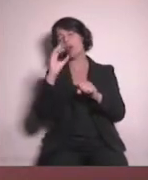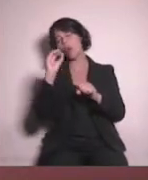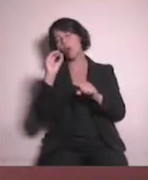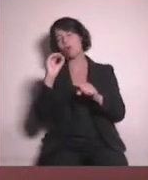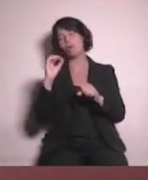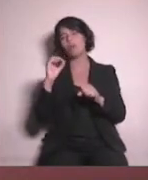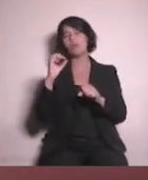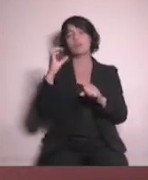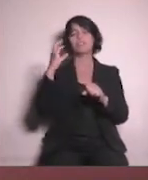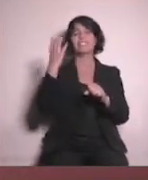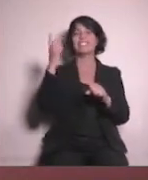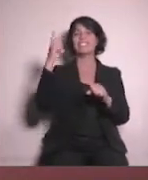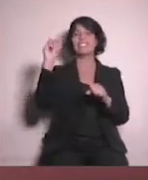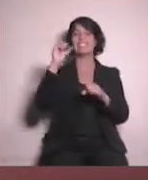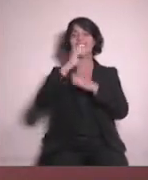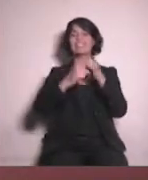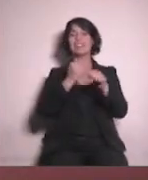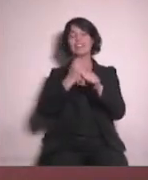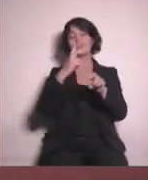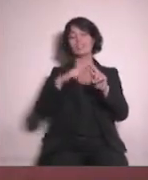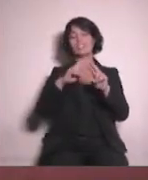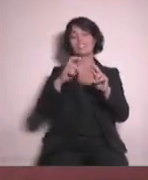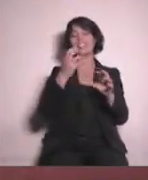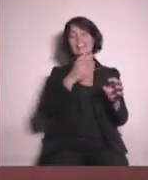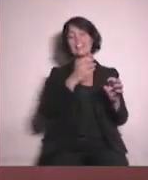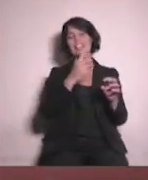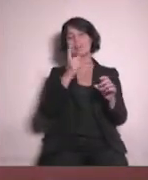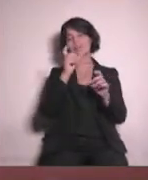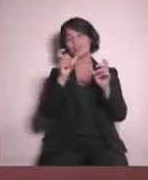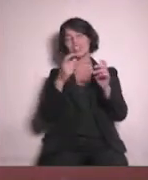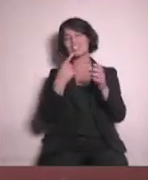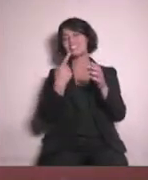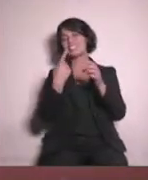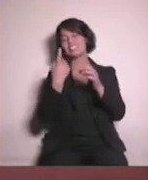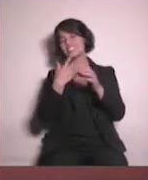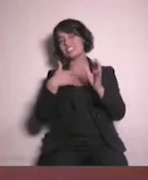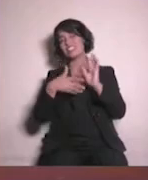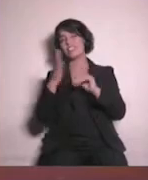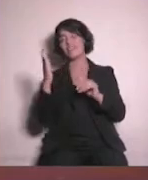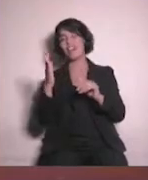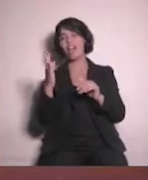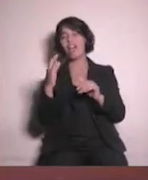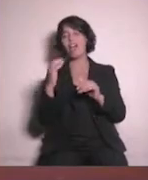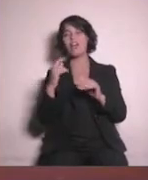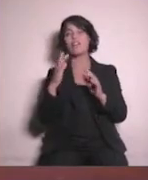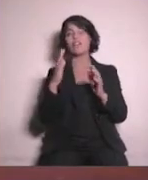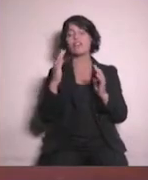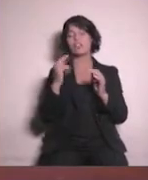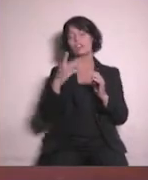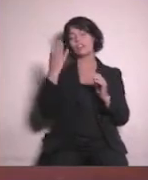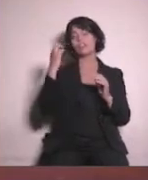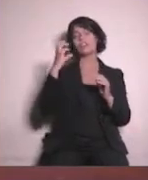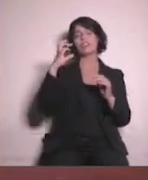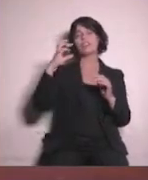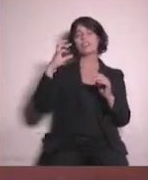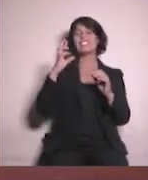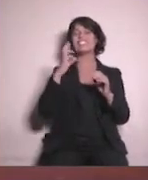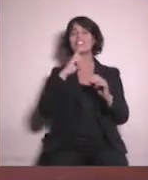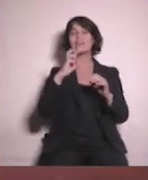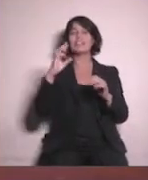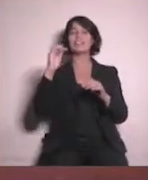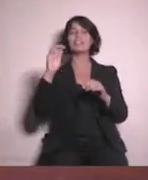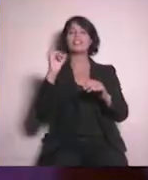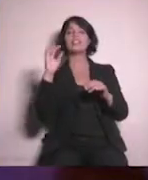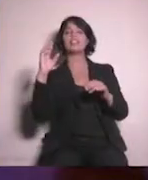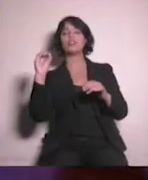70, si es que sigue en retiro programado. Por lo tanto, es muy difícil ver cuál es la comisión